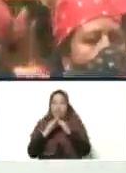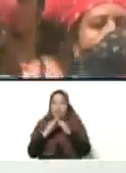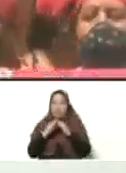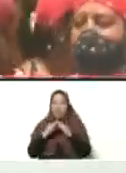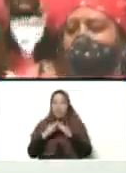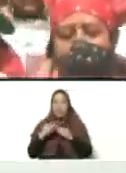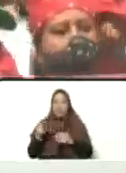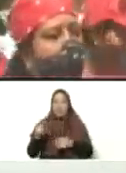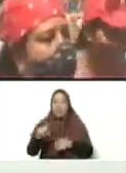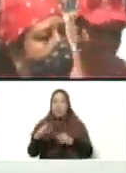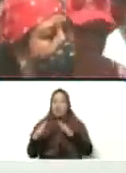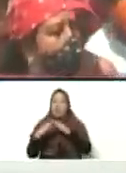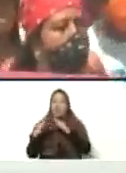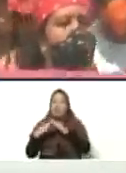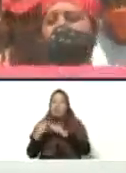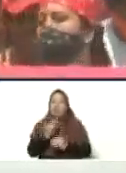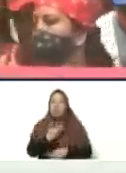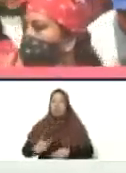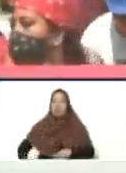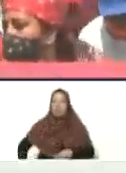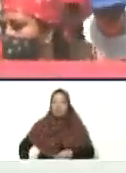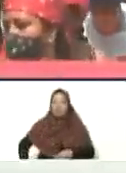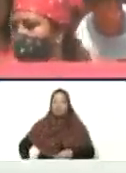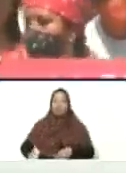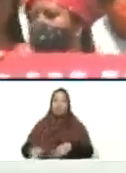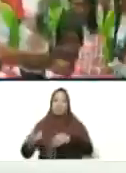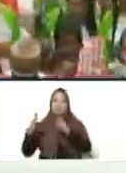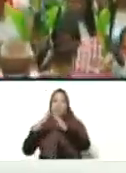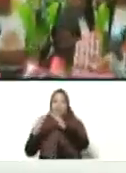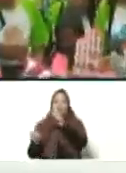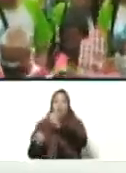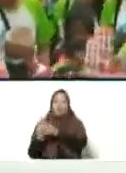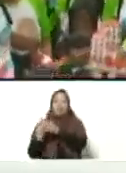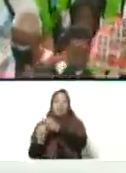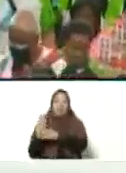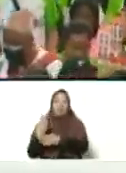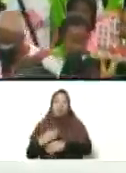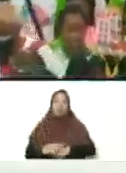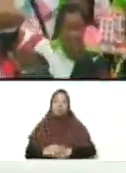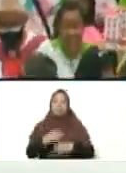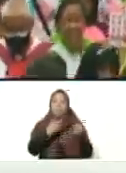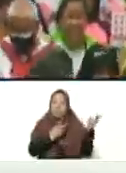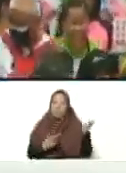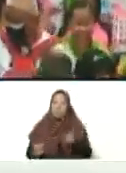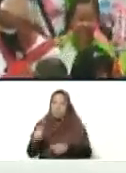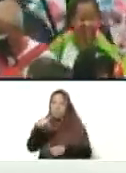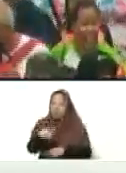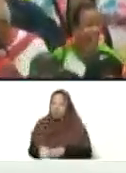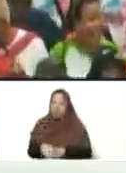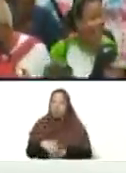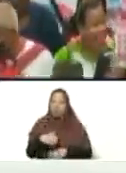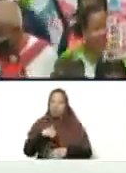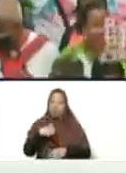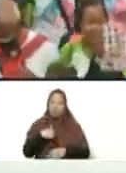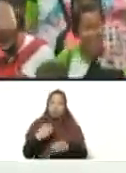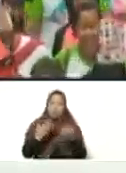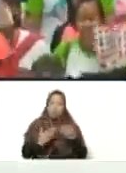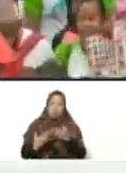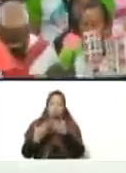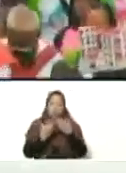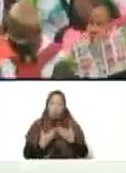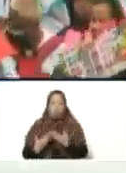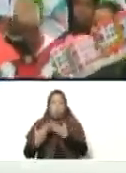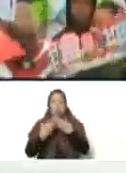palacio presidencial de miraflores bienvenidos y bienvenidas estuve estudiando un conjunto de